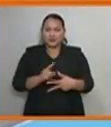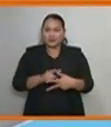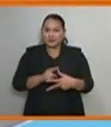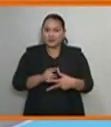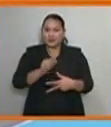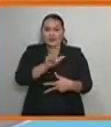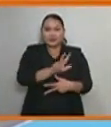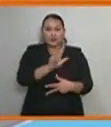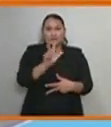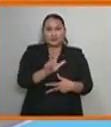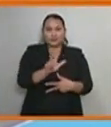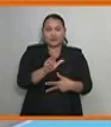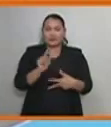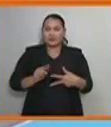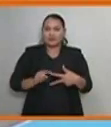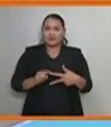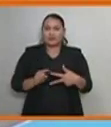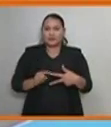33, segundo número.